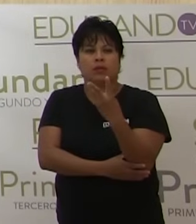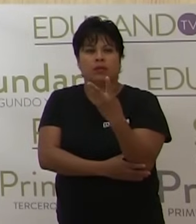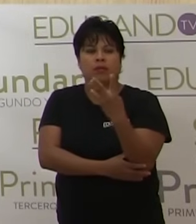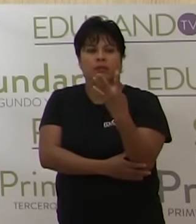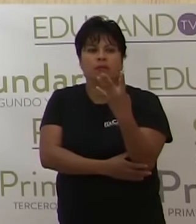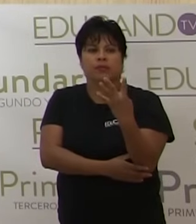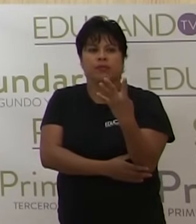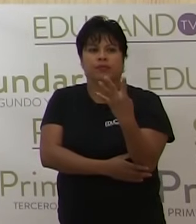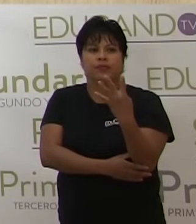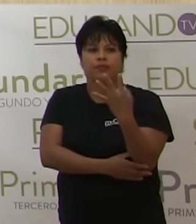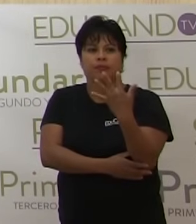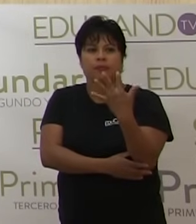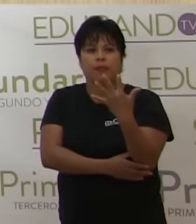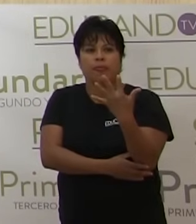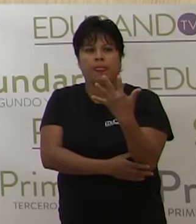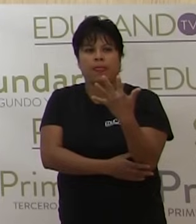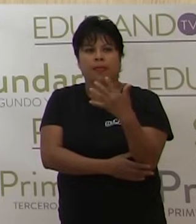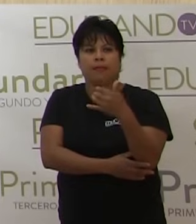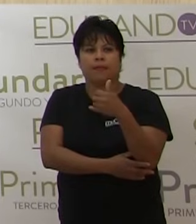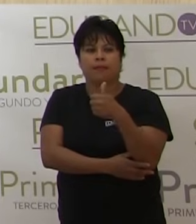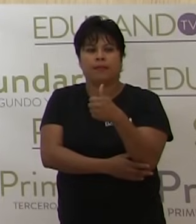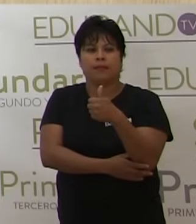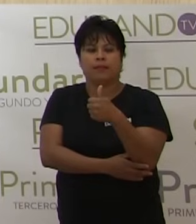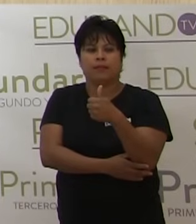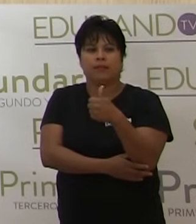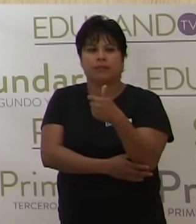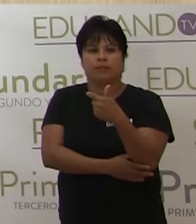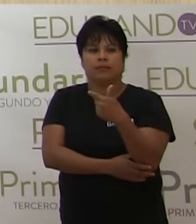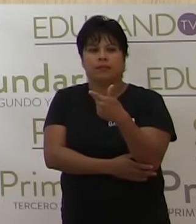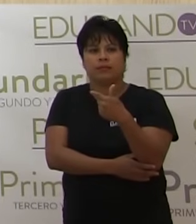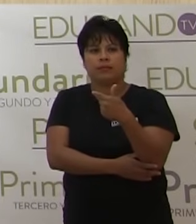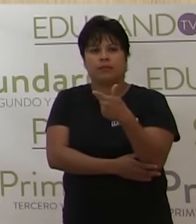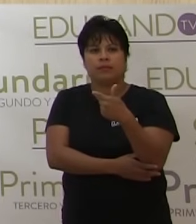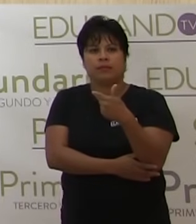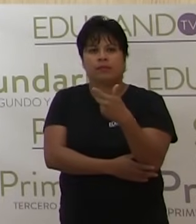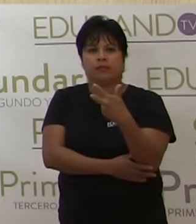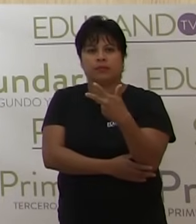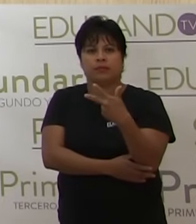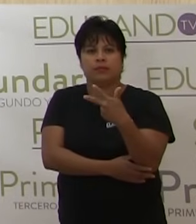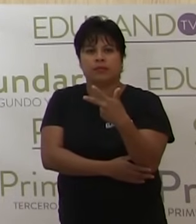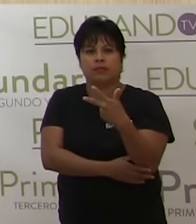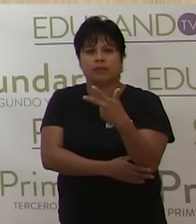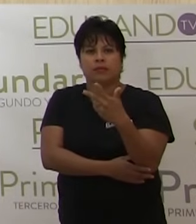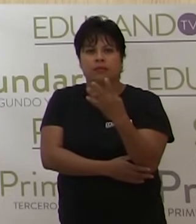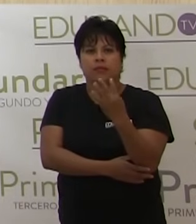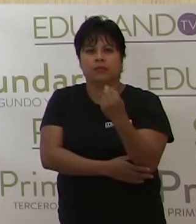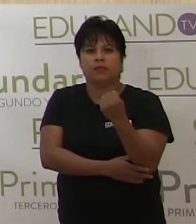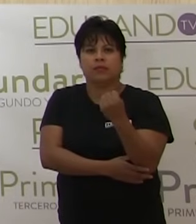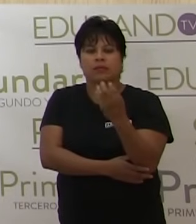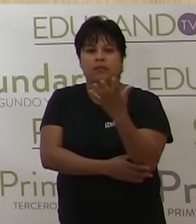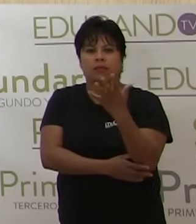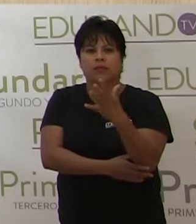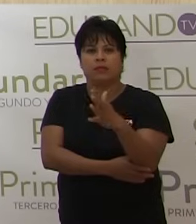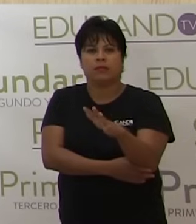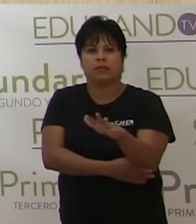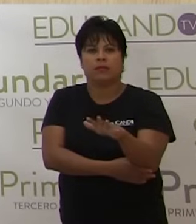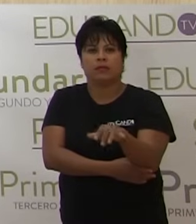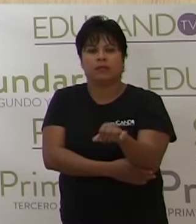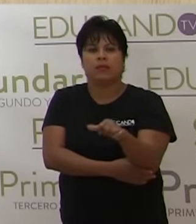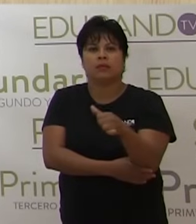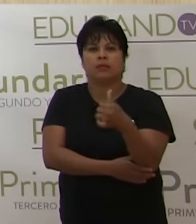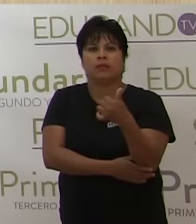3 4 5 6 7 8 9